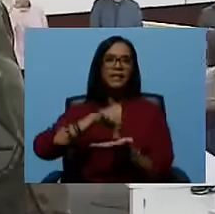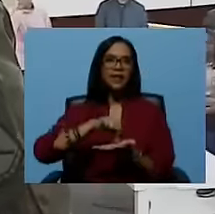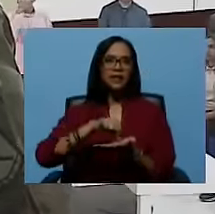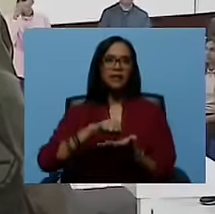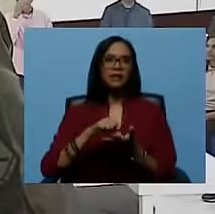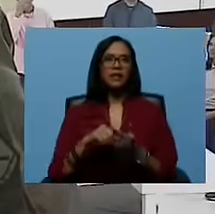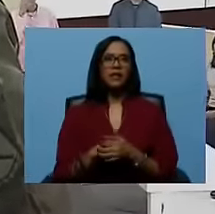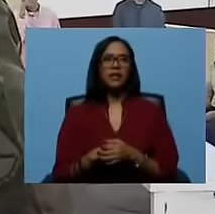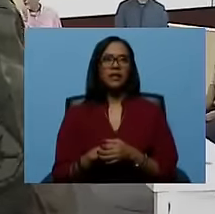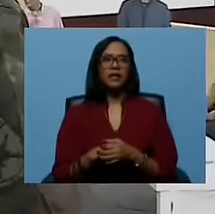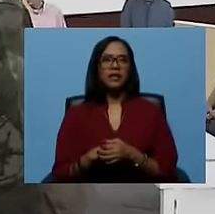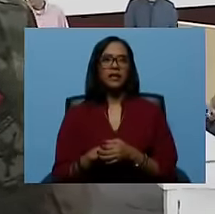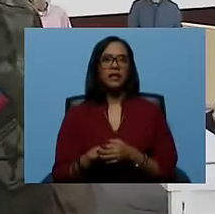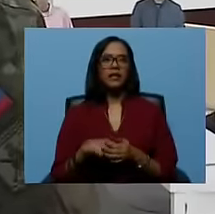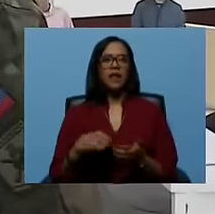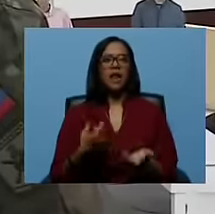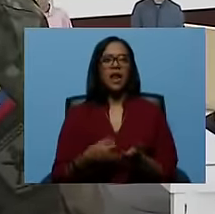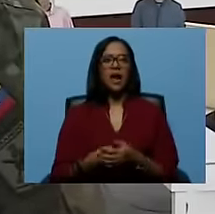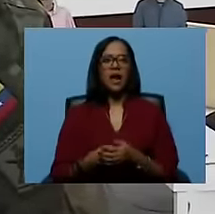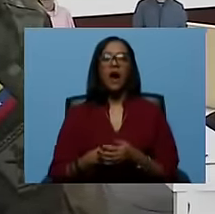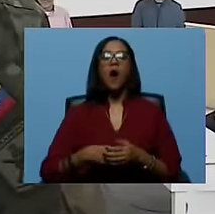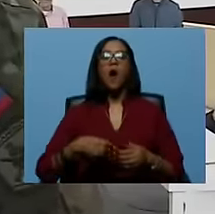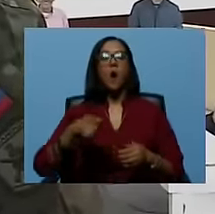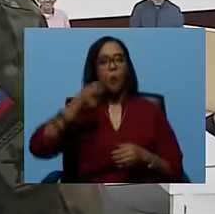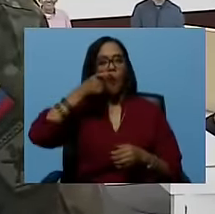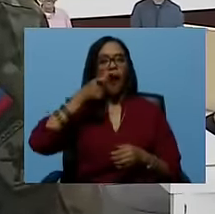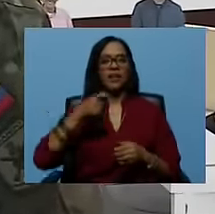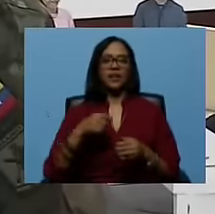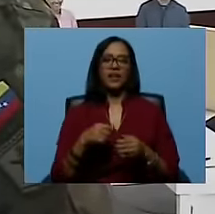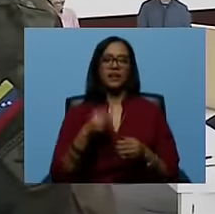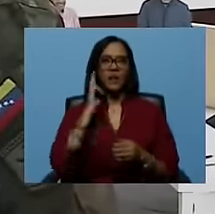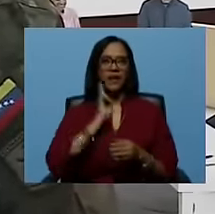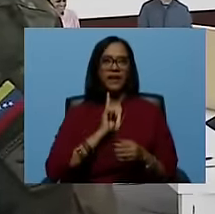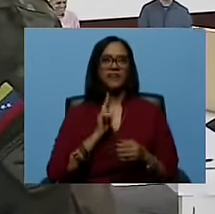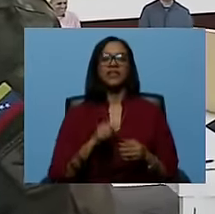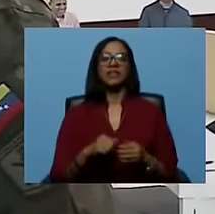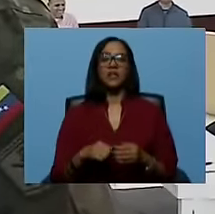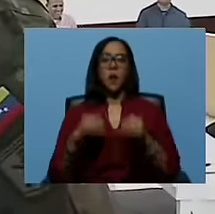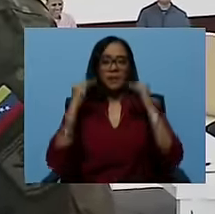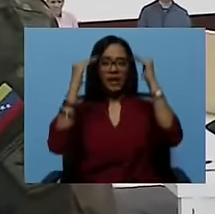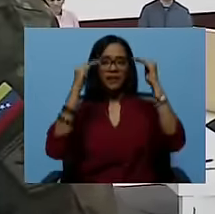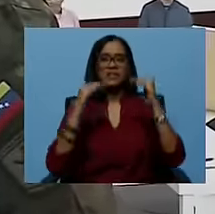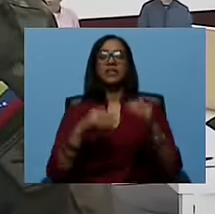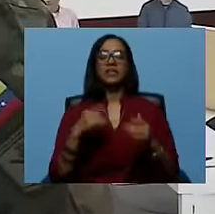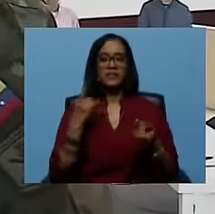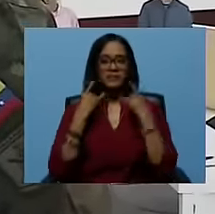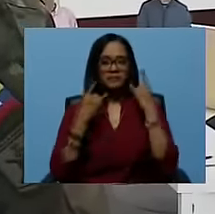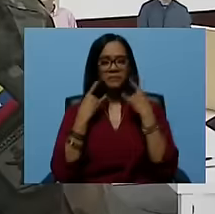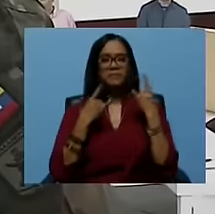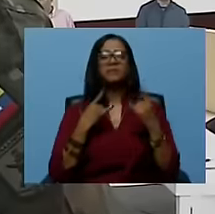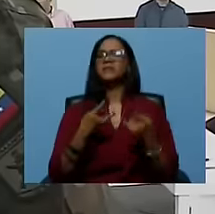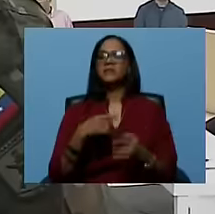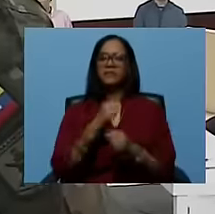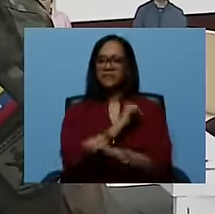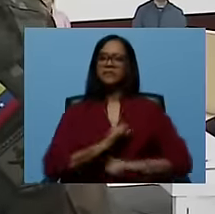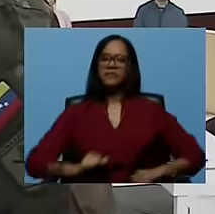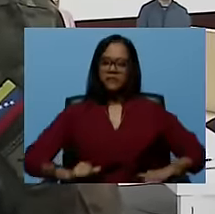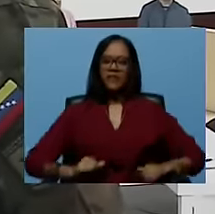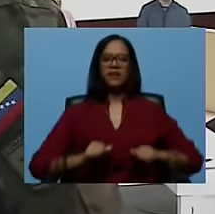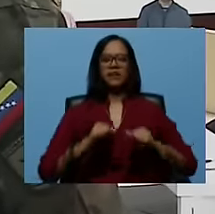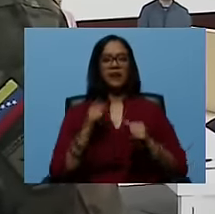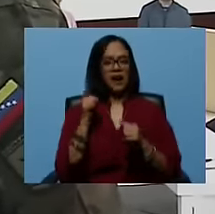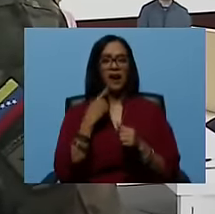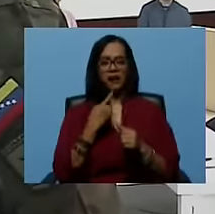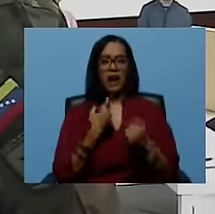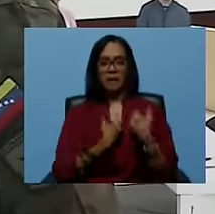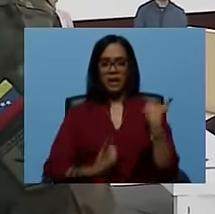eh bolivariana druval José Brito Hernández comandante del grupo de acciones de comando de la guardia nacional bolivariana como bien lo decía el